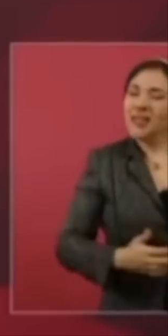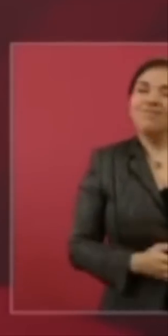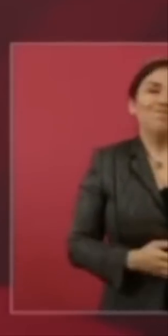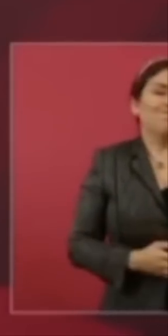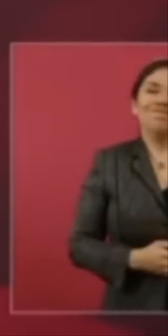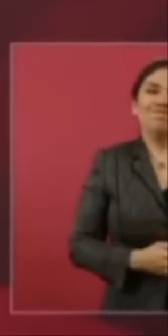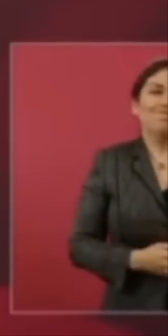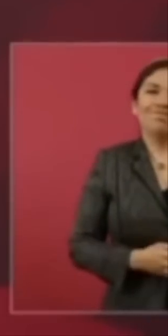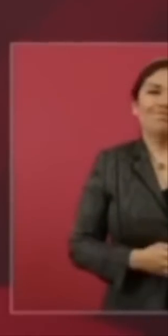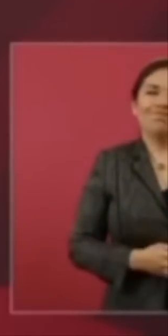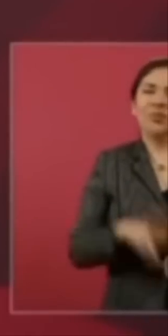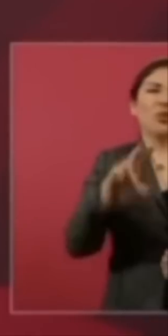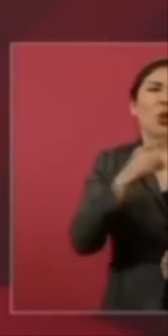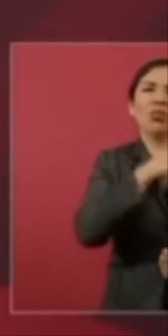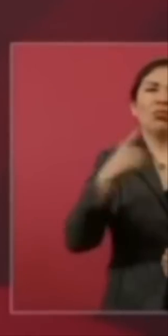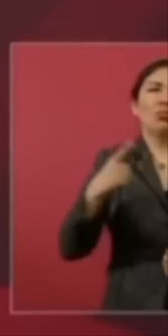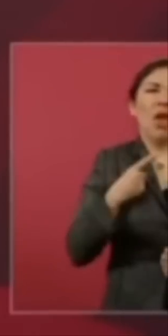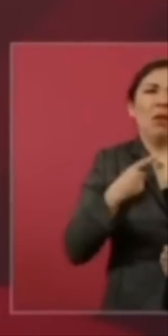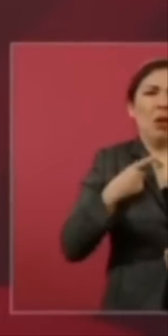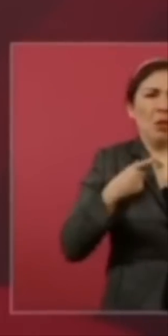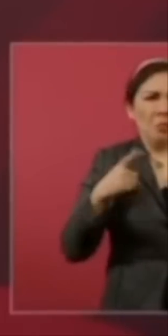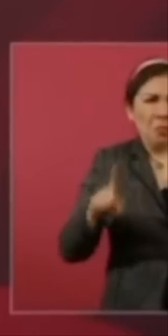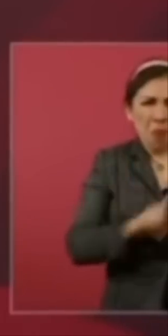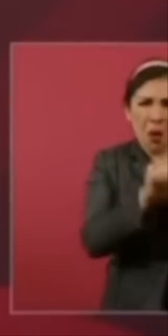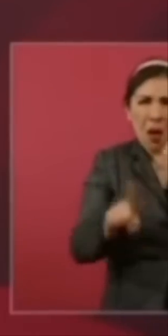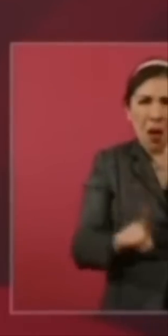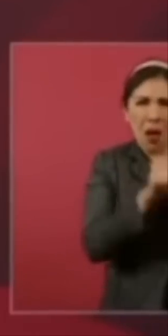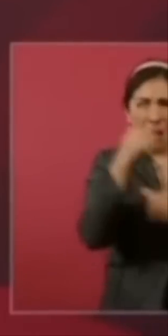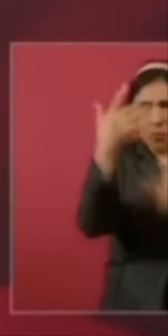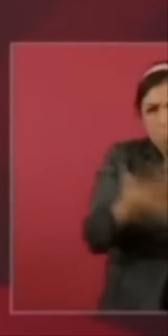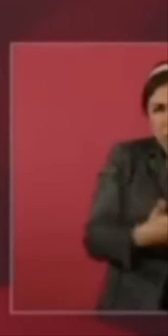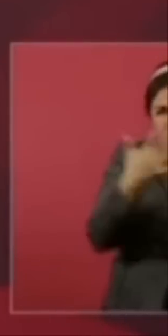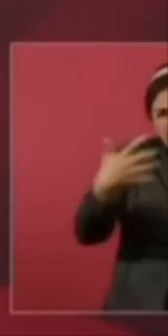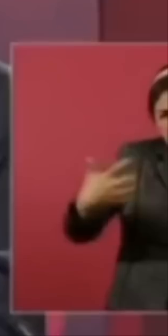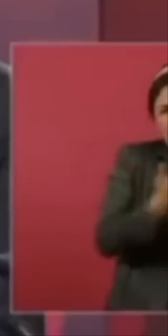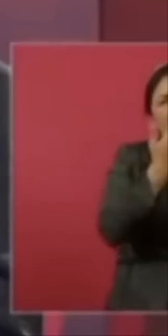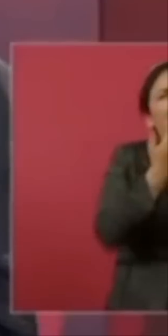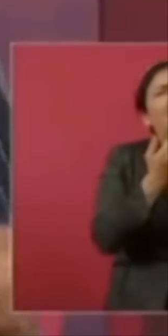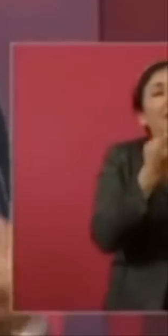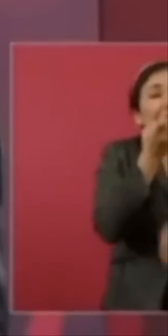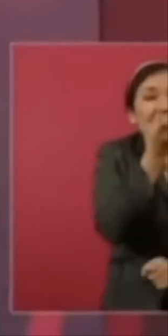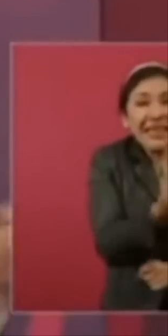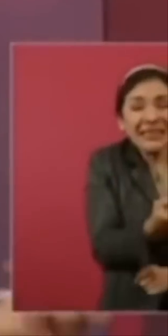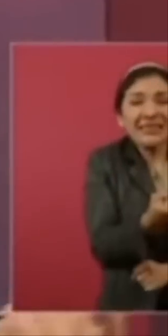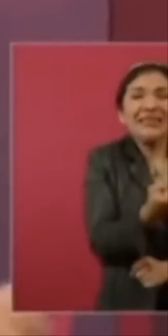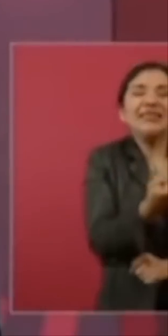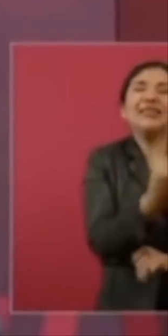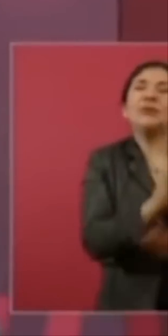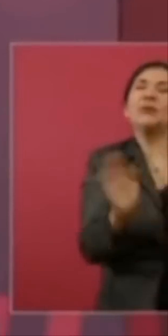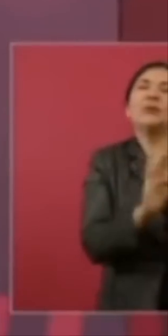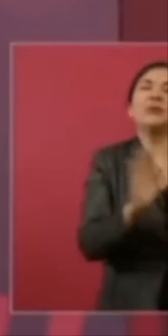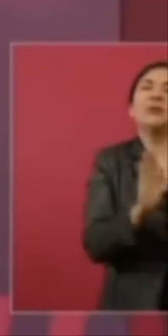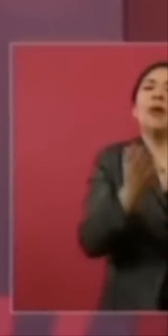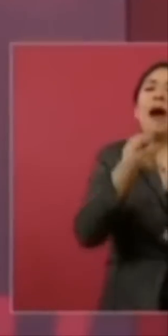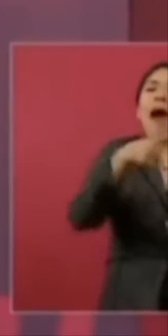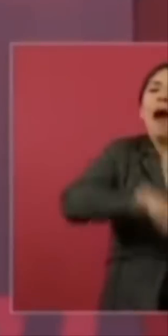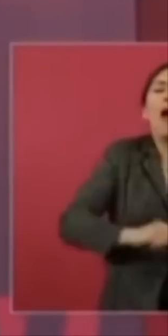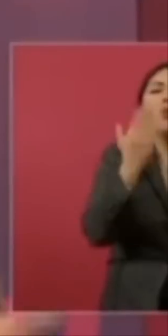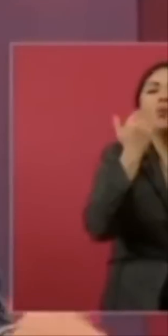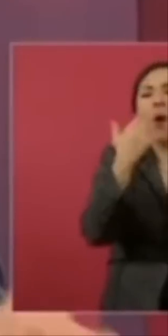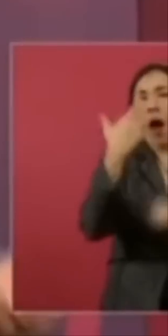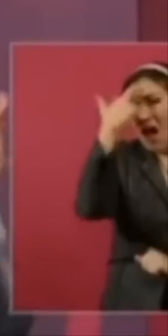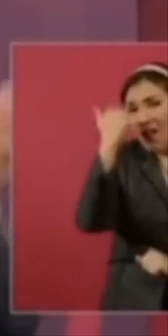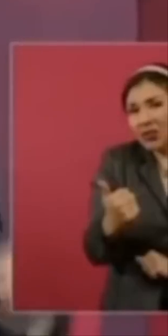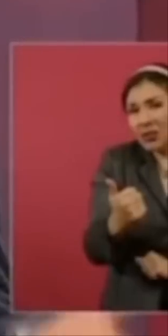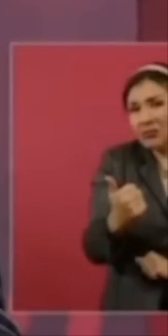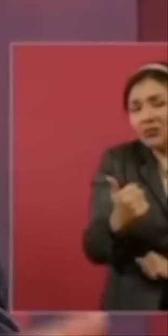que evitar la confrontación, hay que evitar la violencia. Ya cuando se llega a eso es porque no se tiene la razón. El que